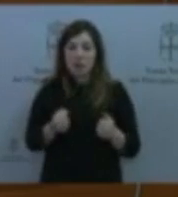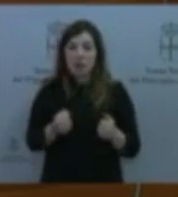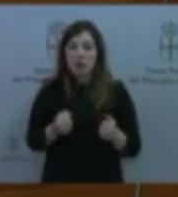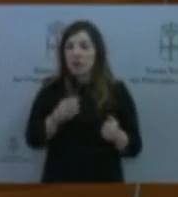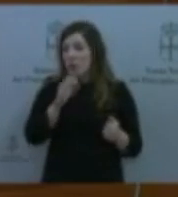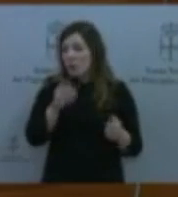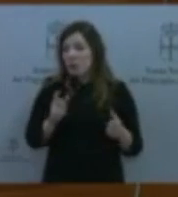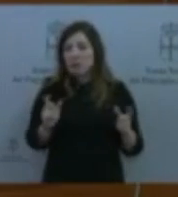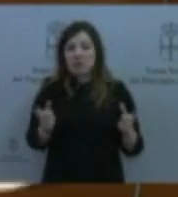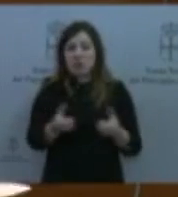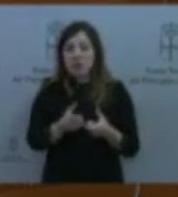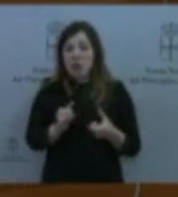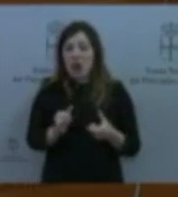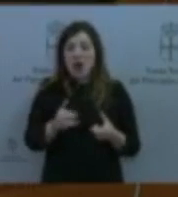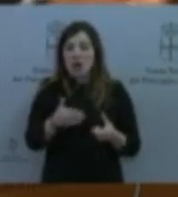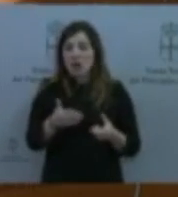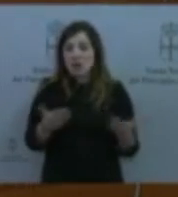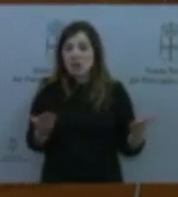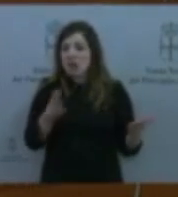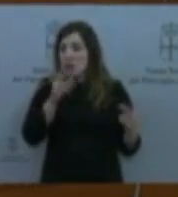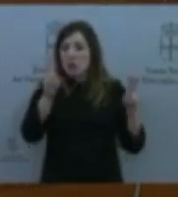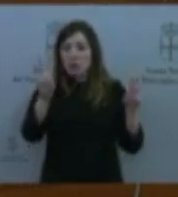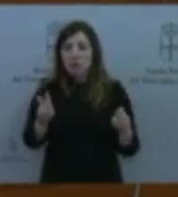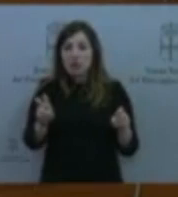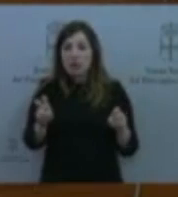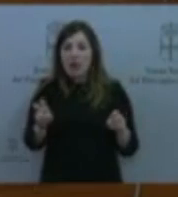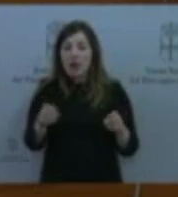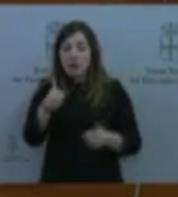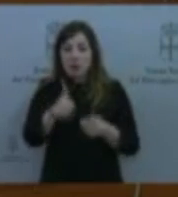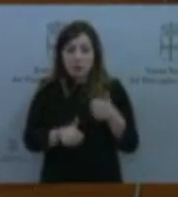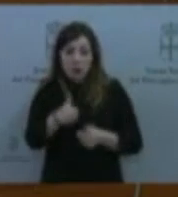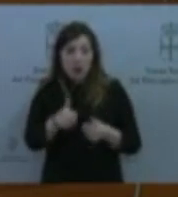precisamente por el tema de las OPEs y de la coincidencia con